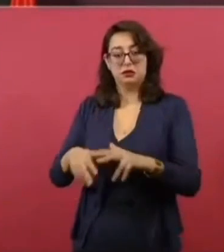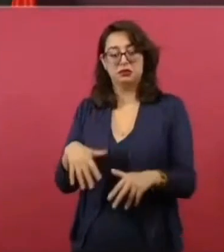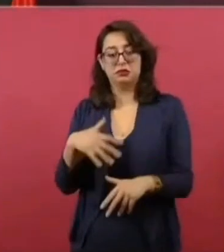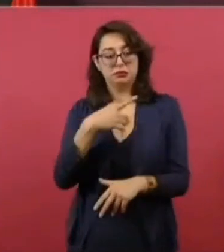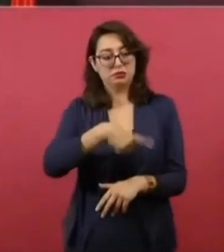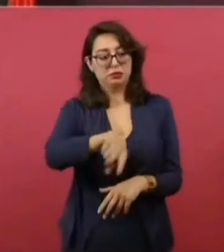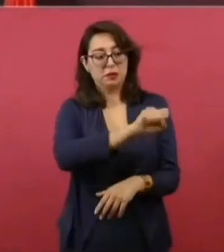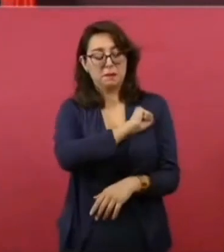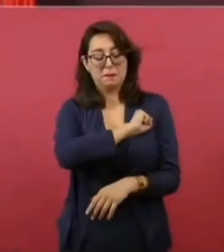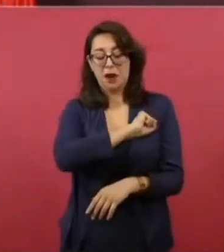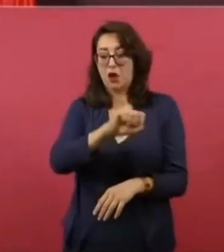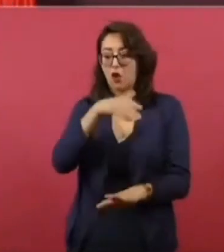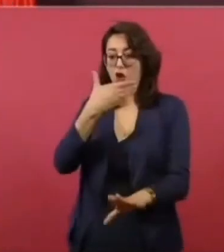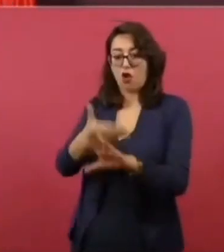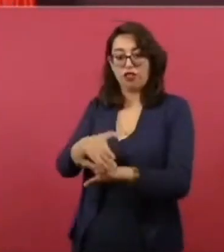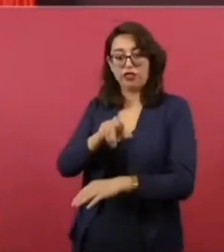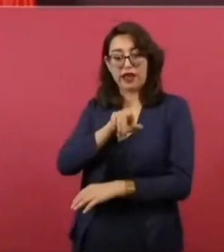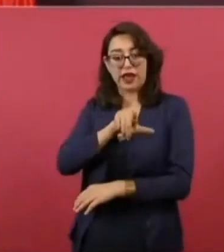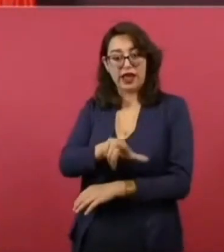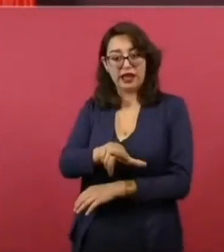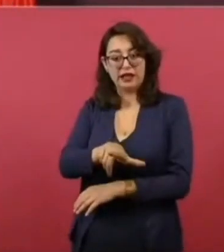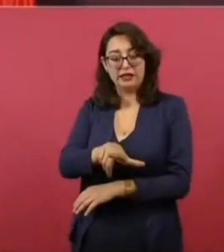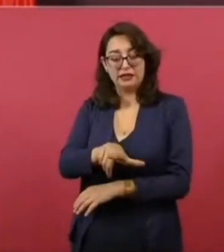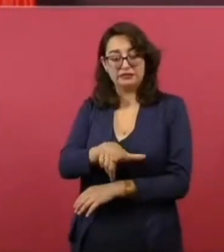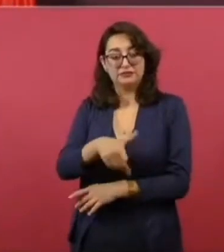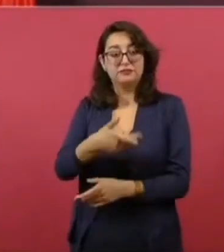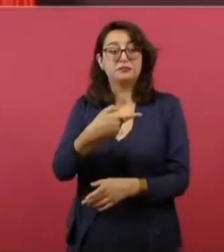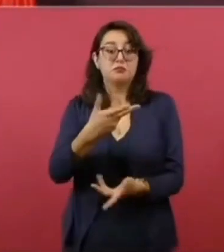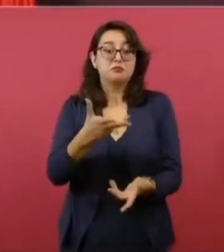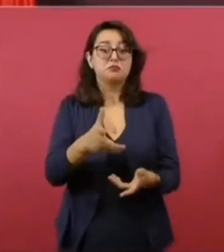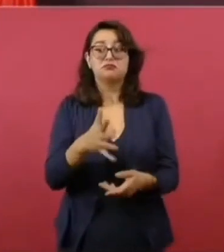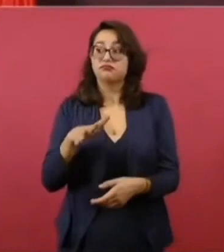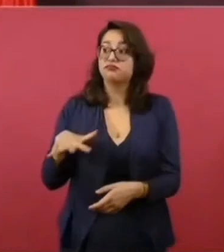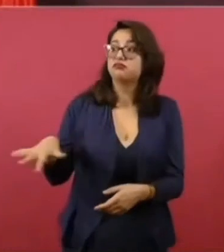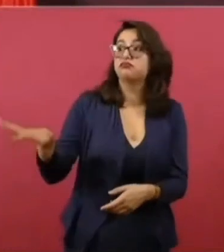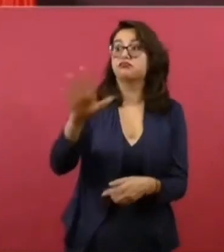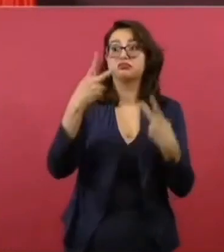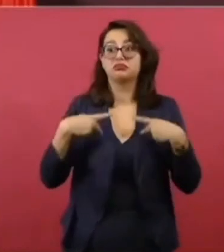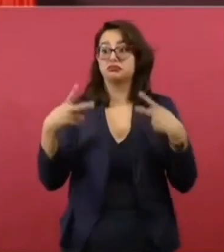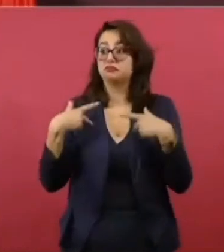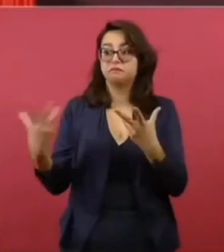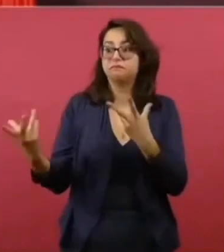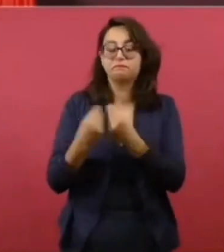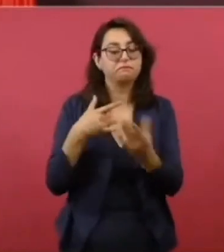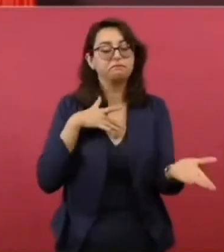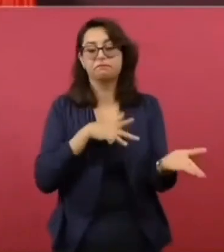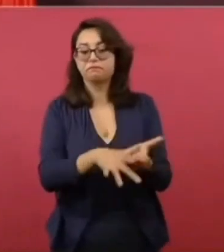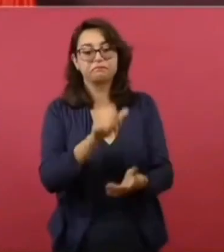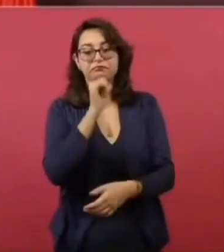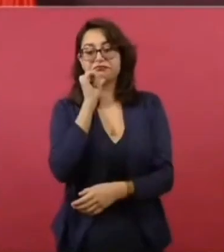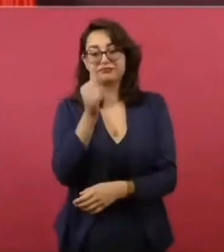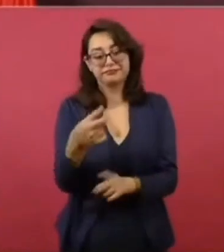Por eso, lo más humano y lo más eficaz es